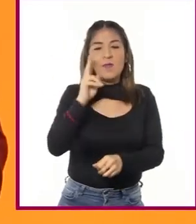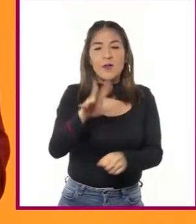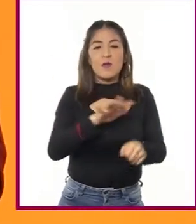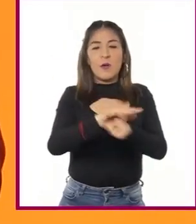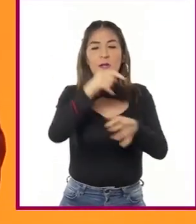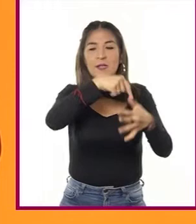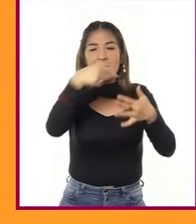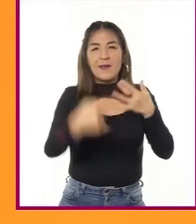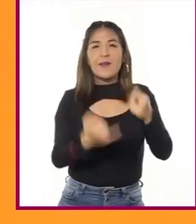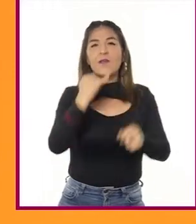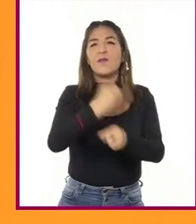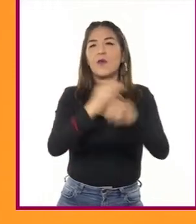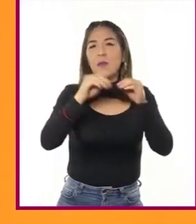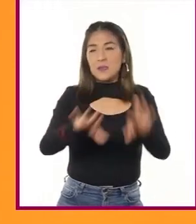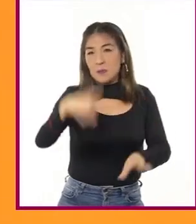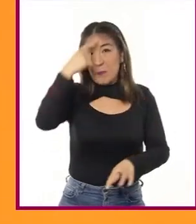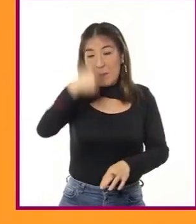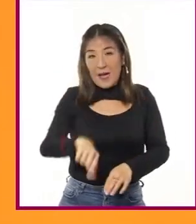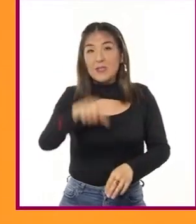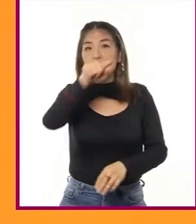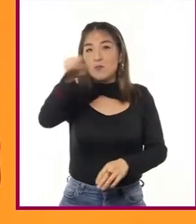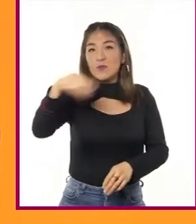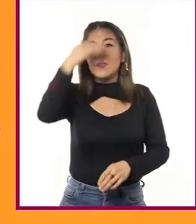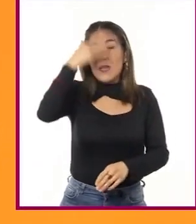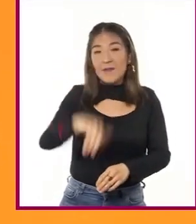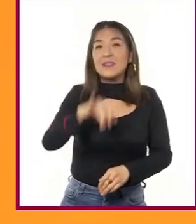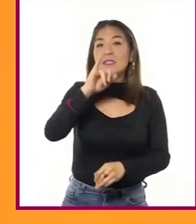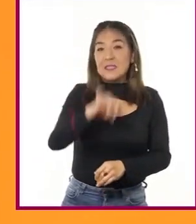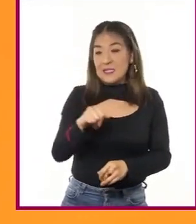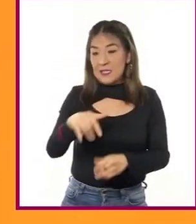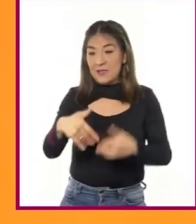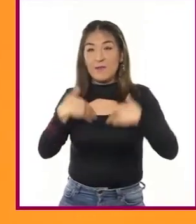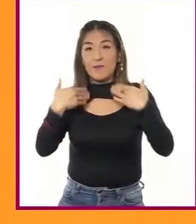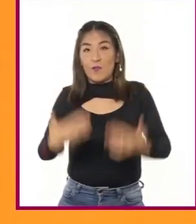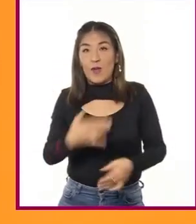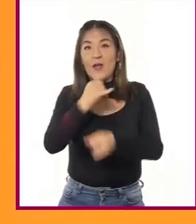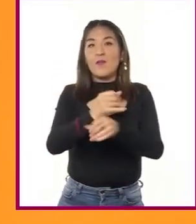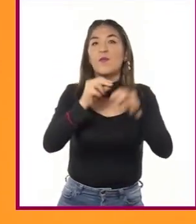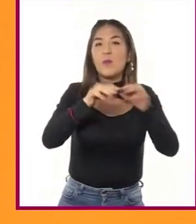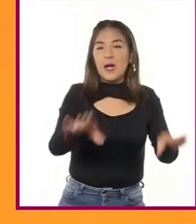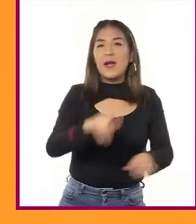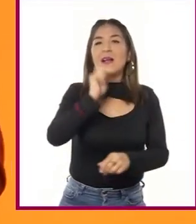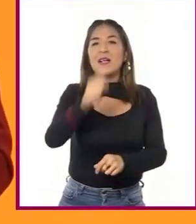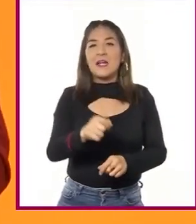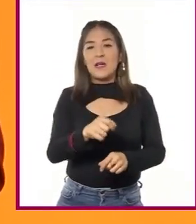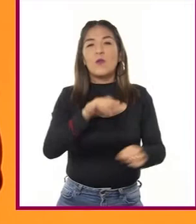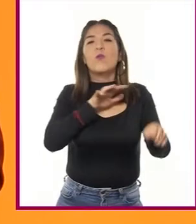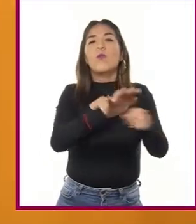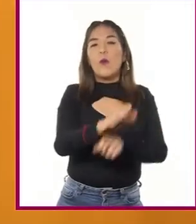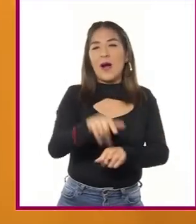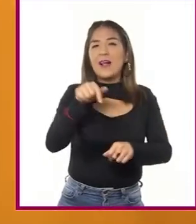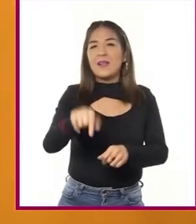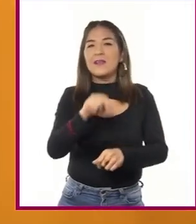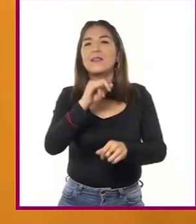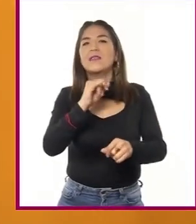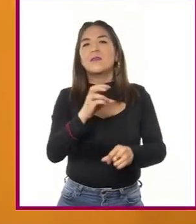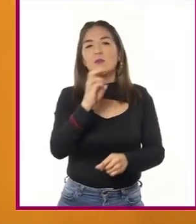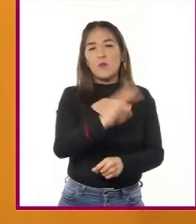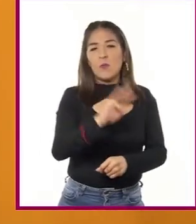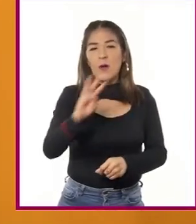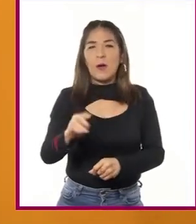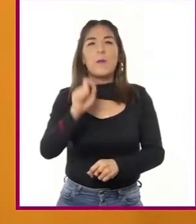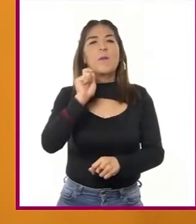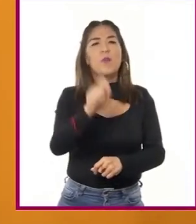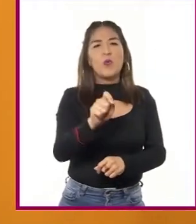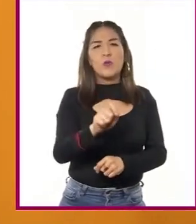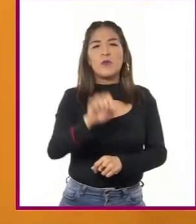pueden considerar para saber si nuestra información es confiable puede ser el tipo de sitio. .edu,